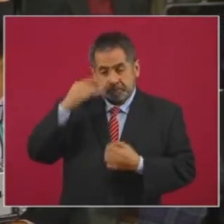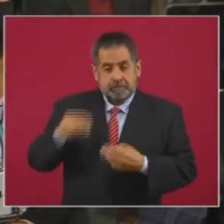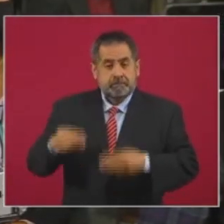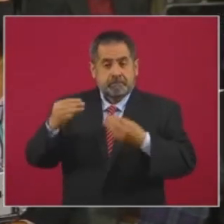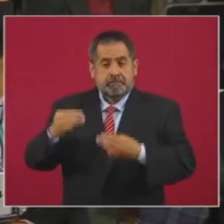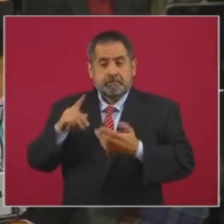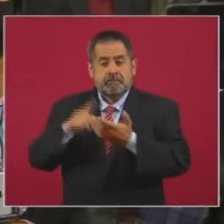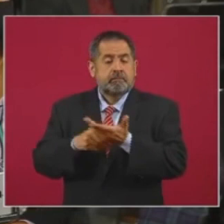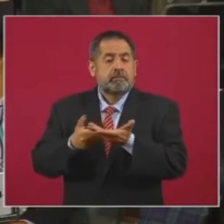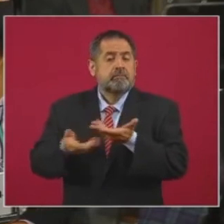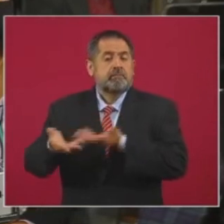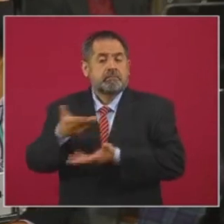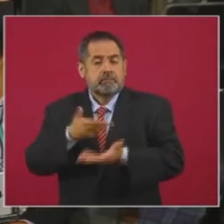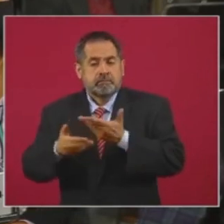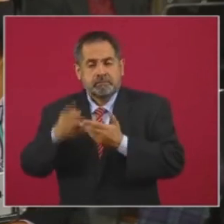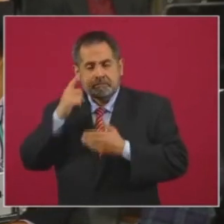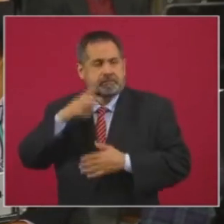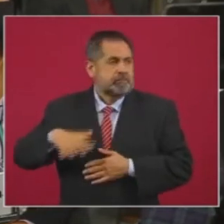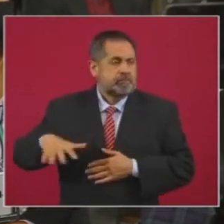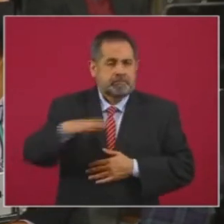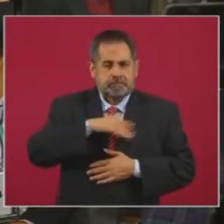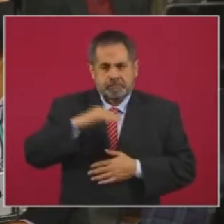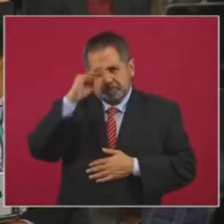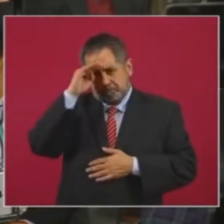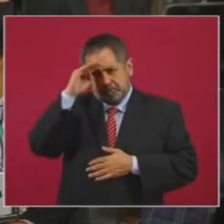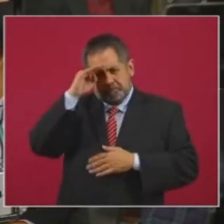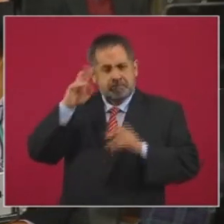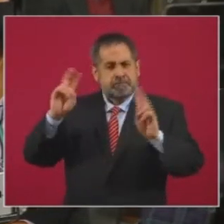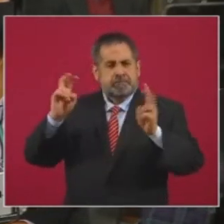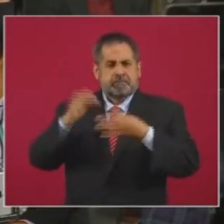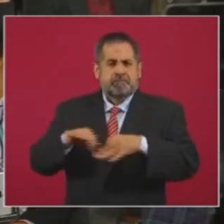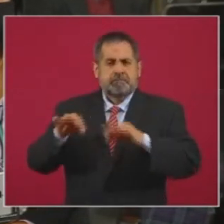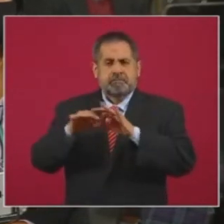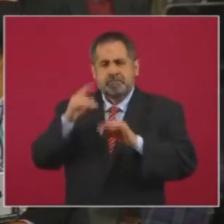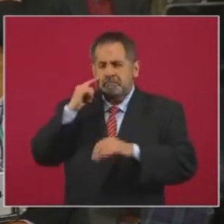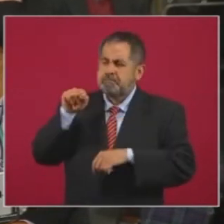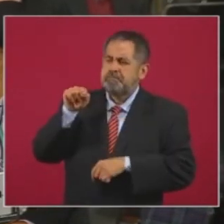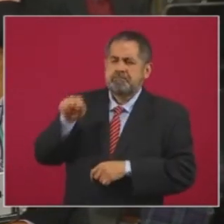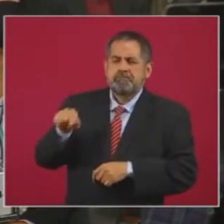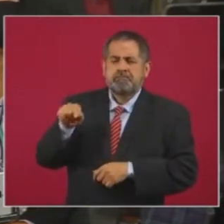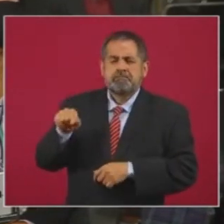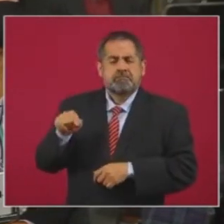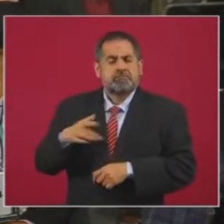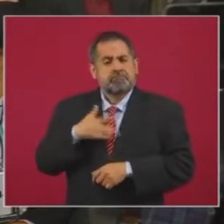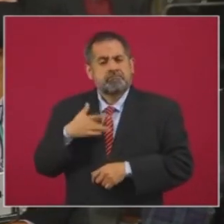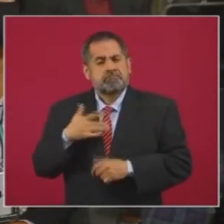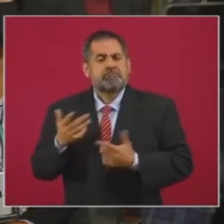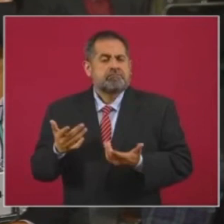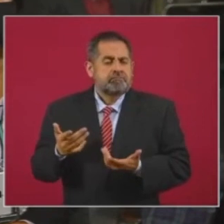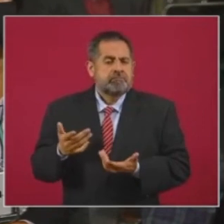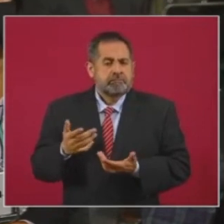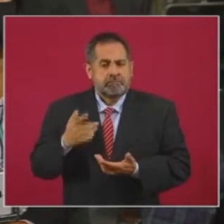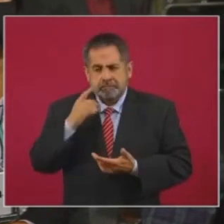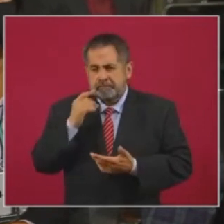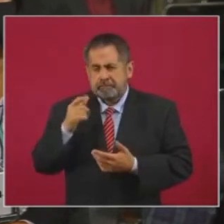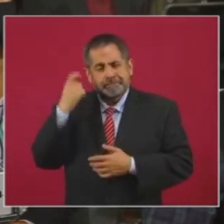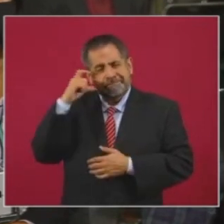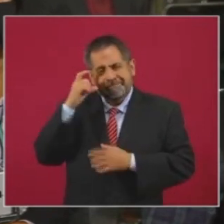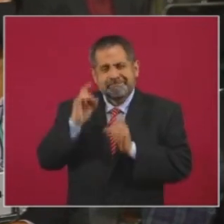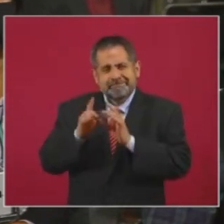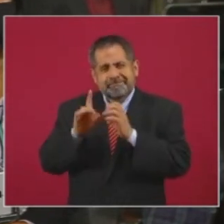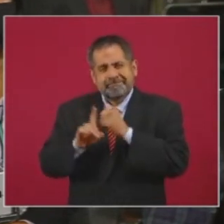como un servicio público, ¿no? Entonces, considero que es un tema importante y relevante que pues ahora sí que padece de nuevo Querétaro,